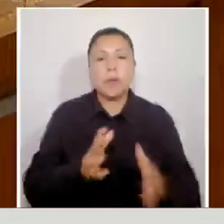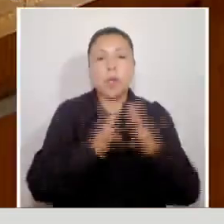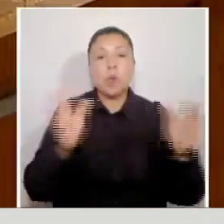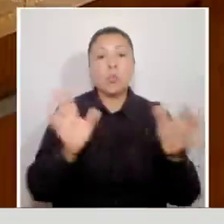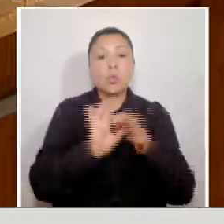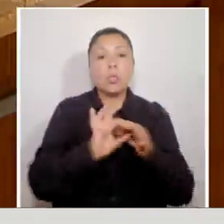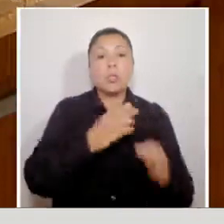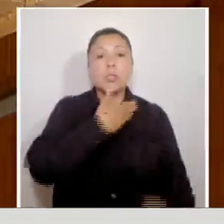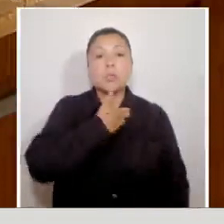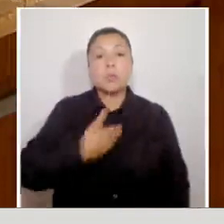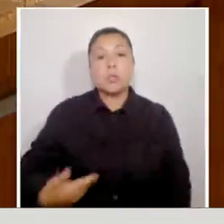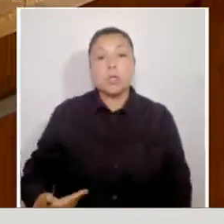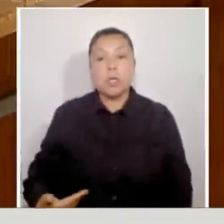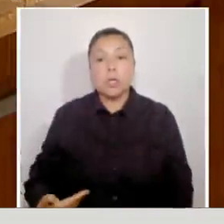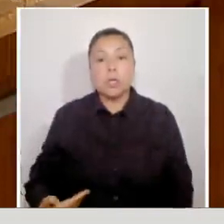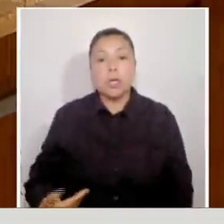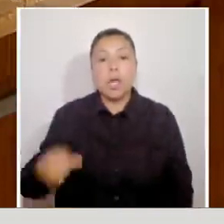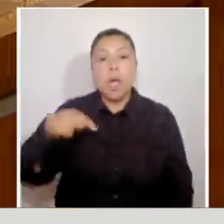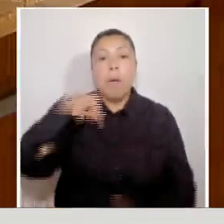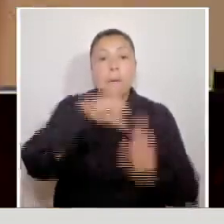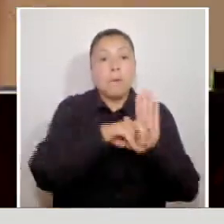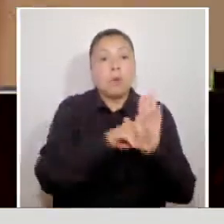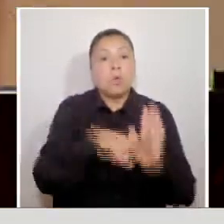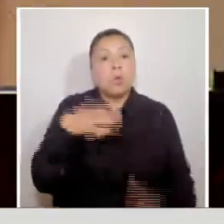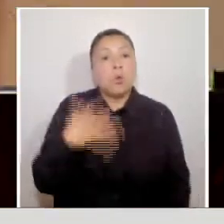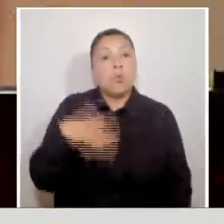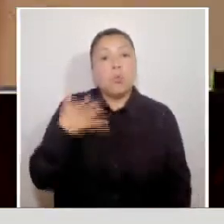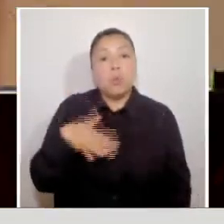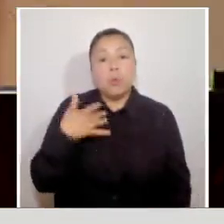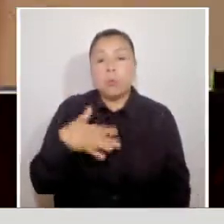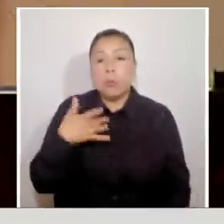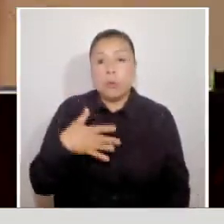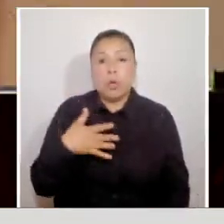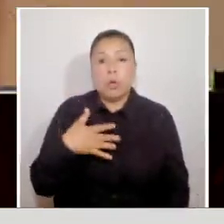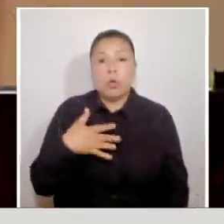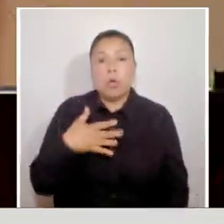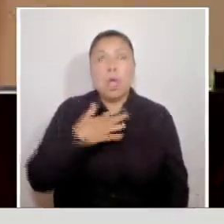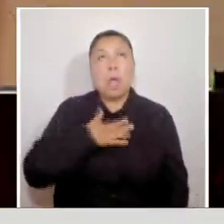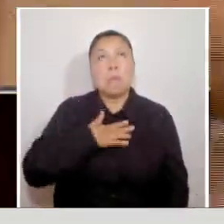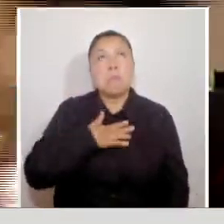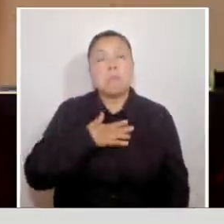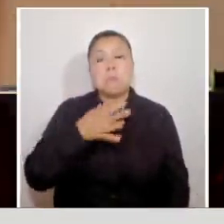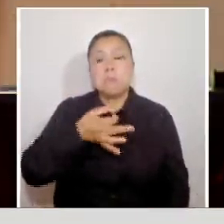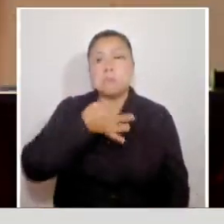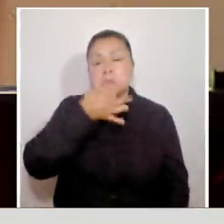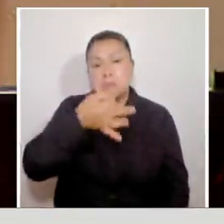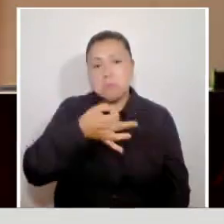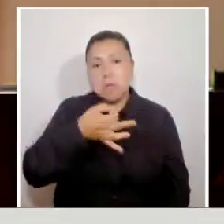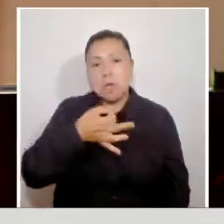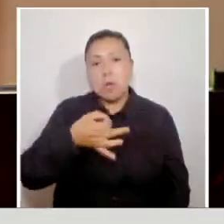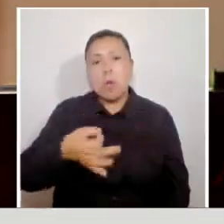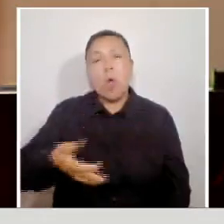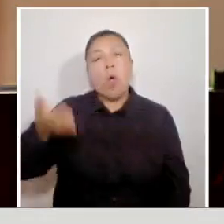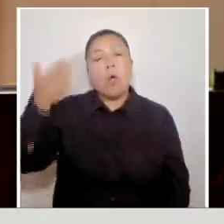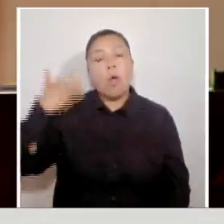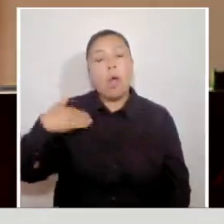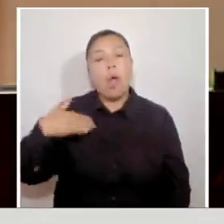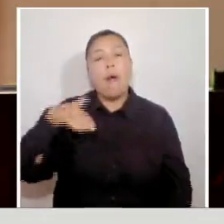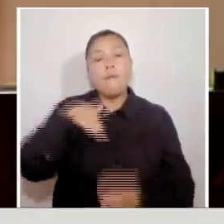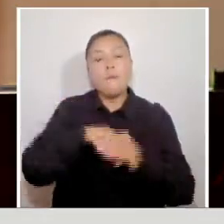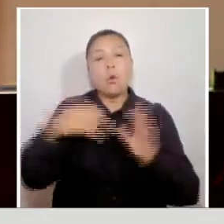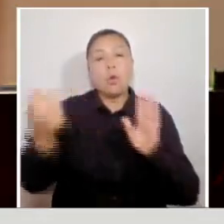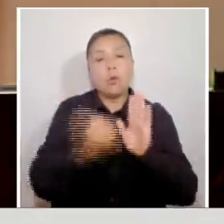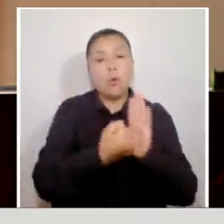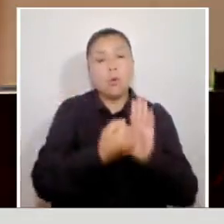presidente este proyecto es muy importante y Me permito señalar que quienes han anunciado su voto en contra